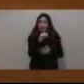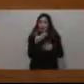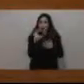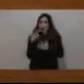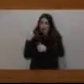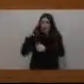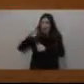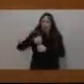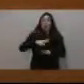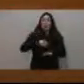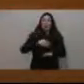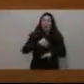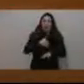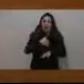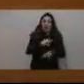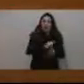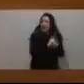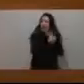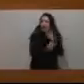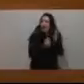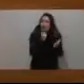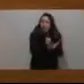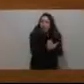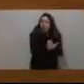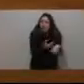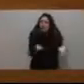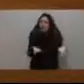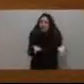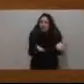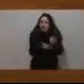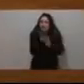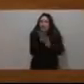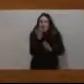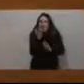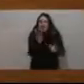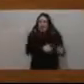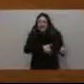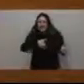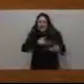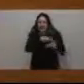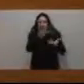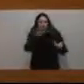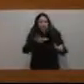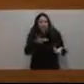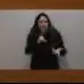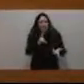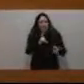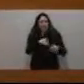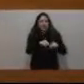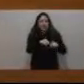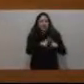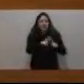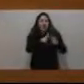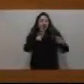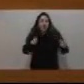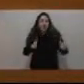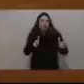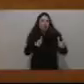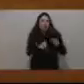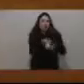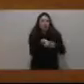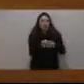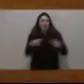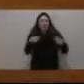también puede volver a cambiar en el futuro. Y hay tendencias, tendencias globales importantes, como el gran crecimiento de la producción de gas en Estados Unidos y el